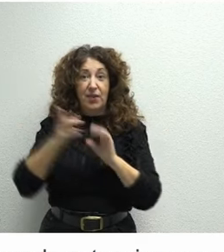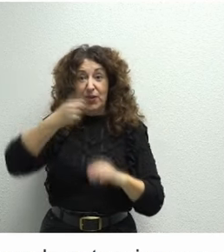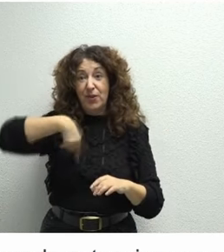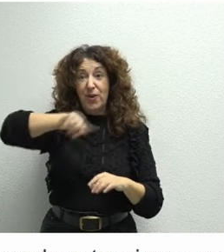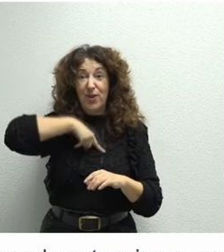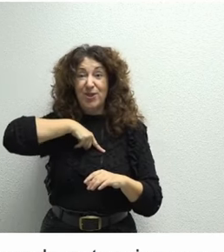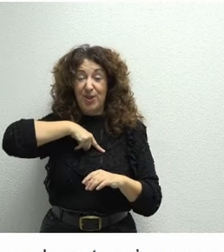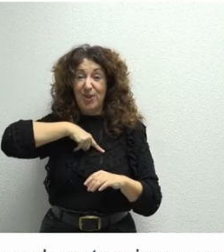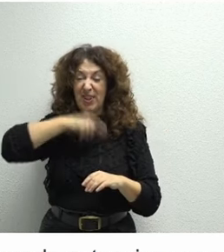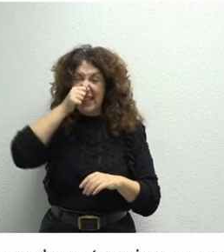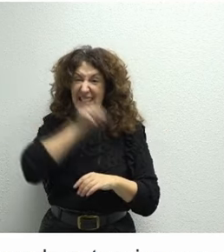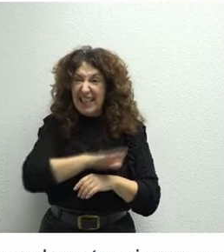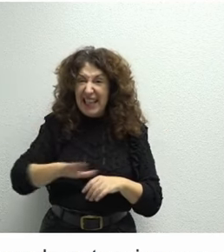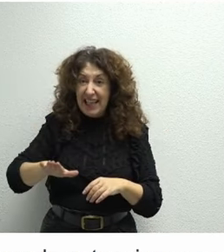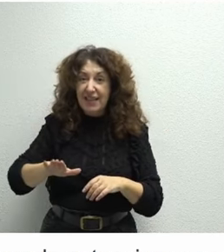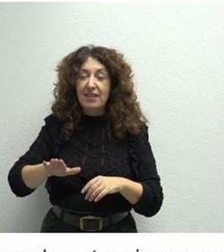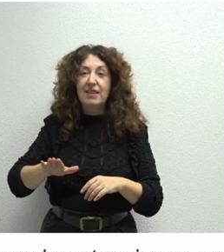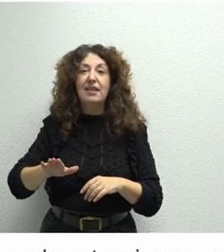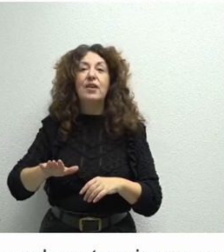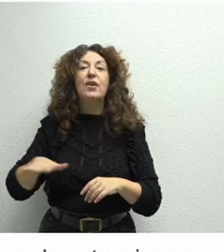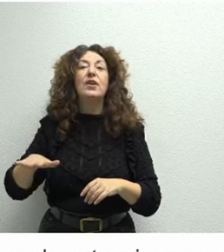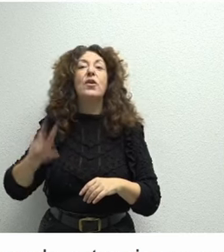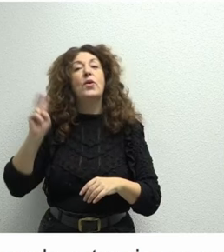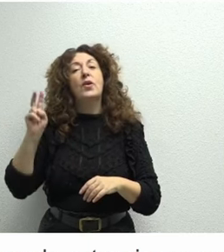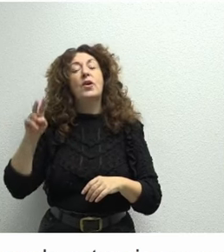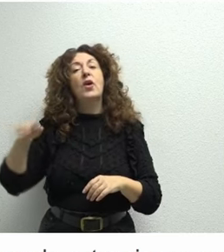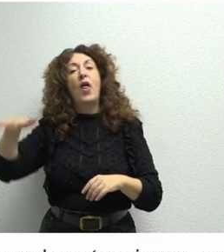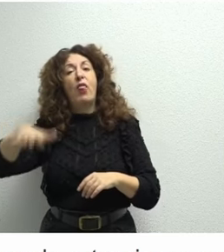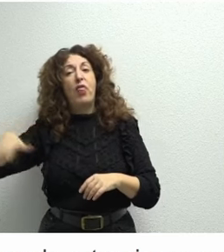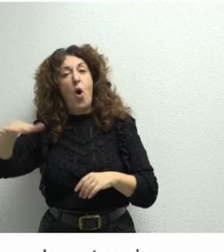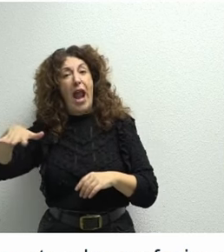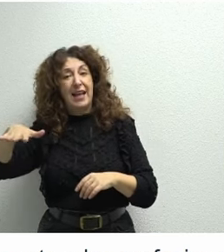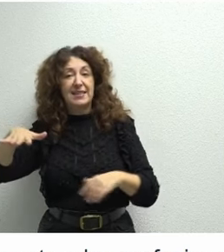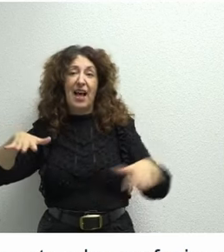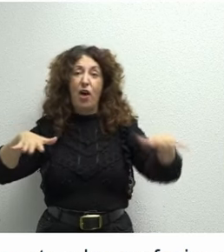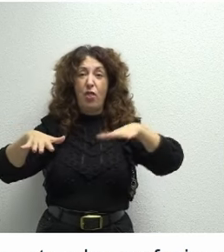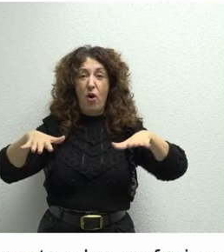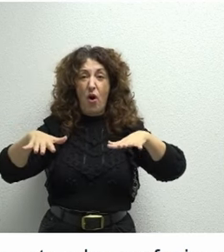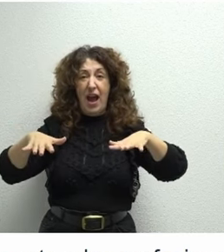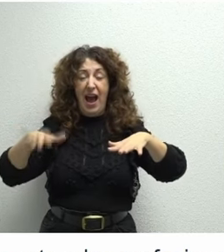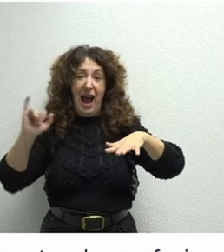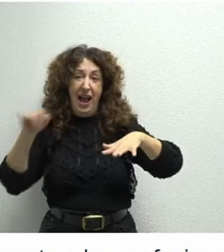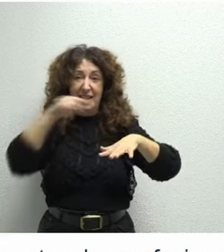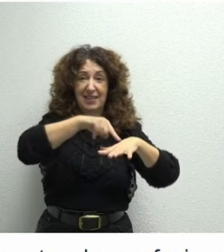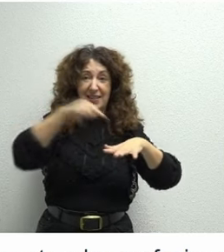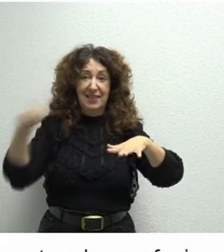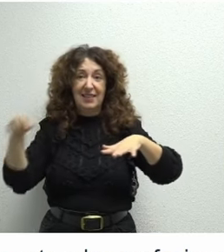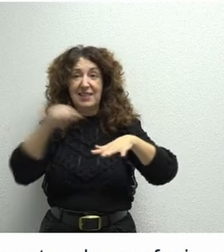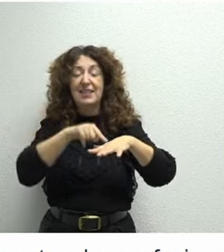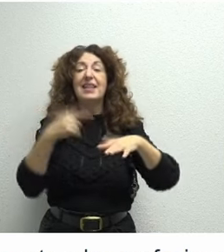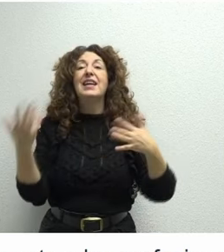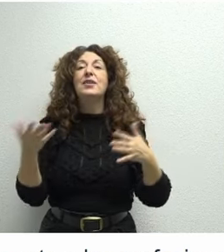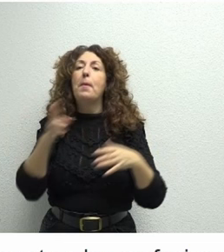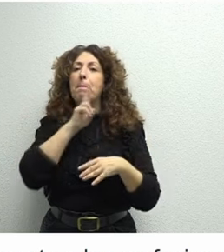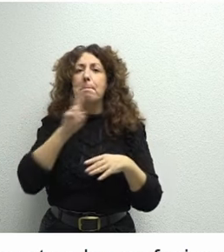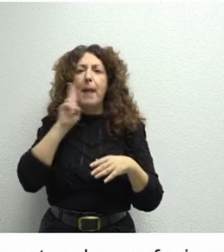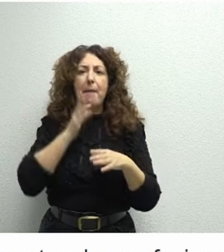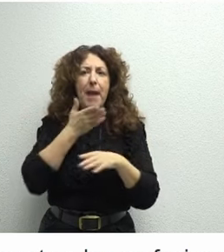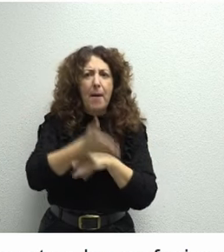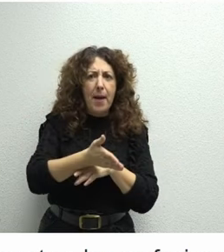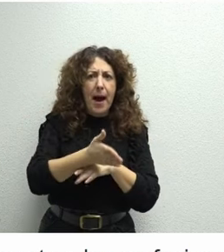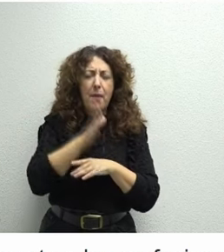tenemos niños chuj yó en la zona este y otros en la zona oeste Pues en la zona este A lo mejor va a la mamá porque tiene muchos problemas de